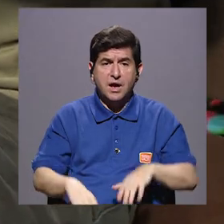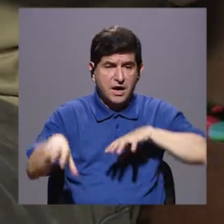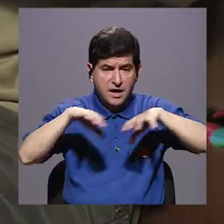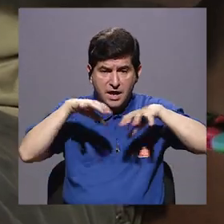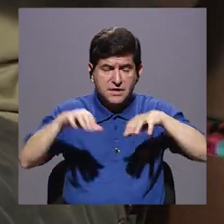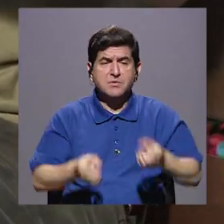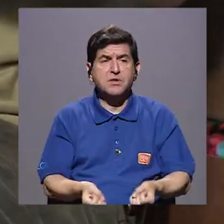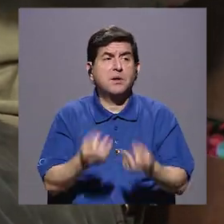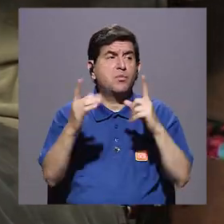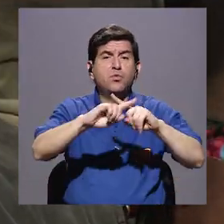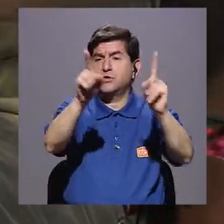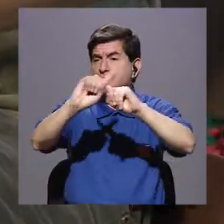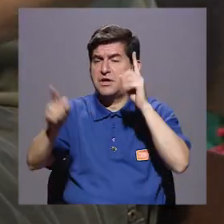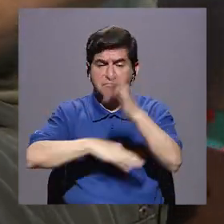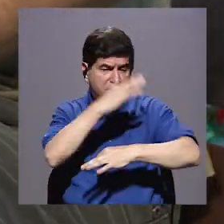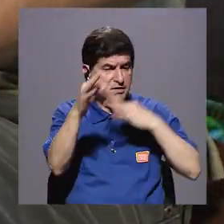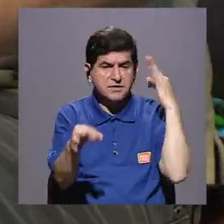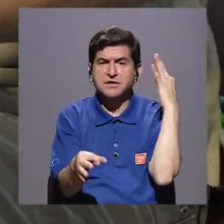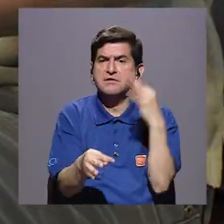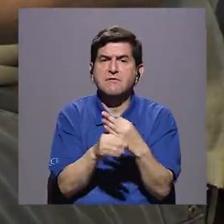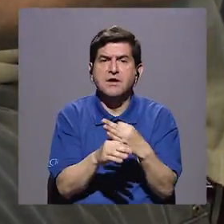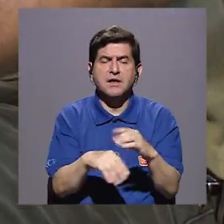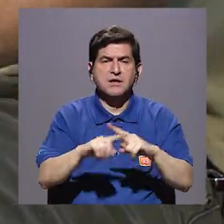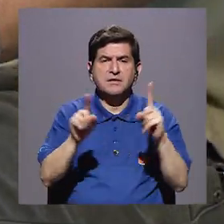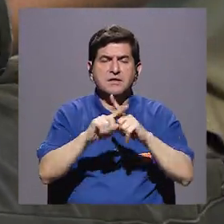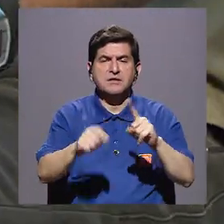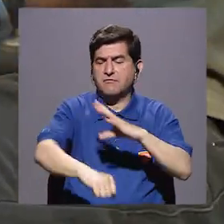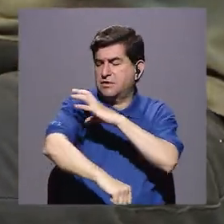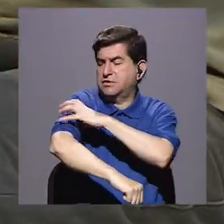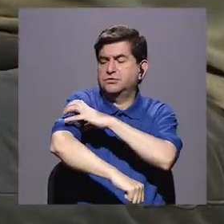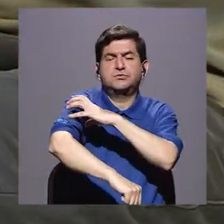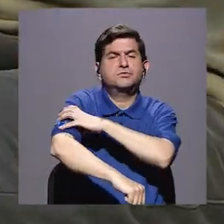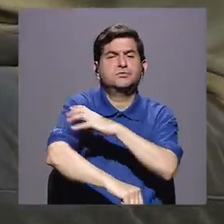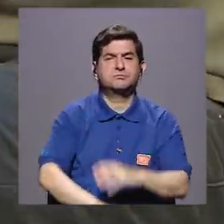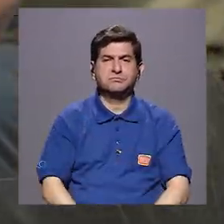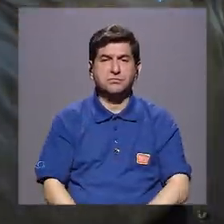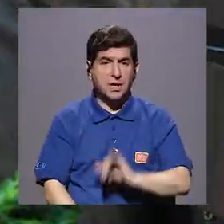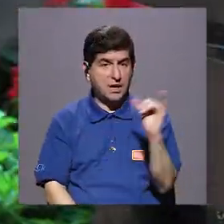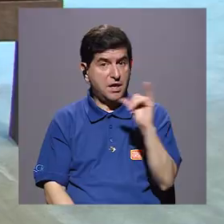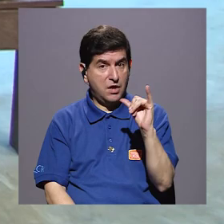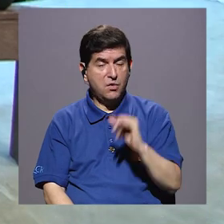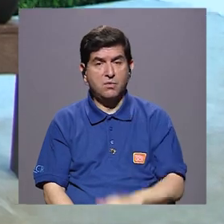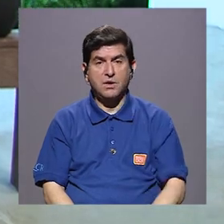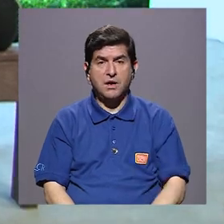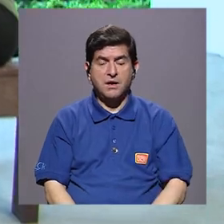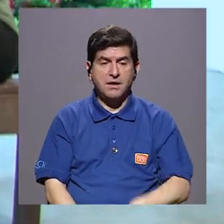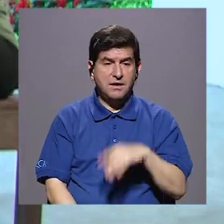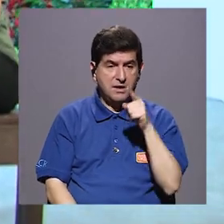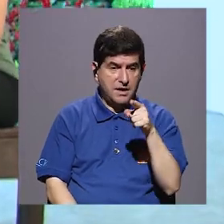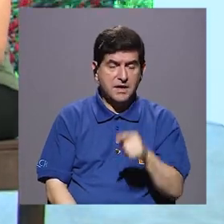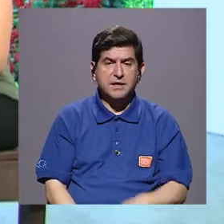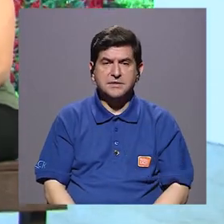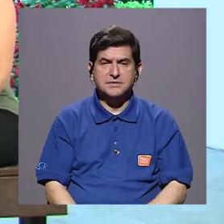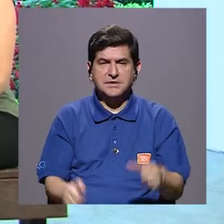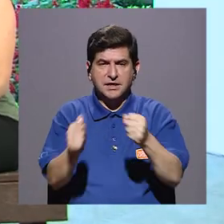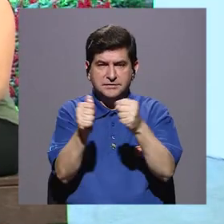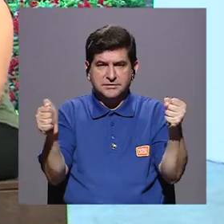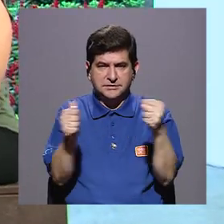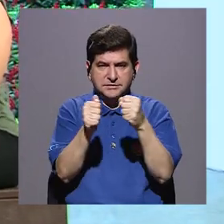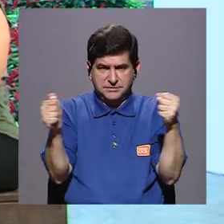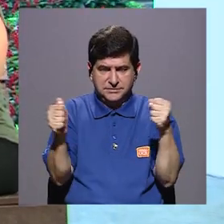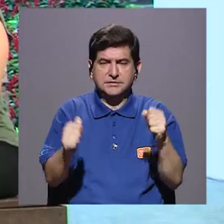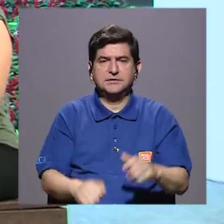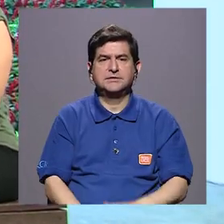realizar cualquier cantidad de ejercicios específicamente para diferentes grupos musculares. De igual manera, bueno, esos son ligas